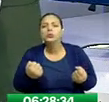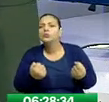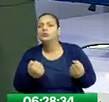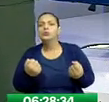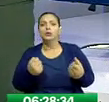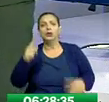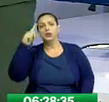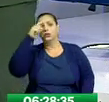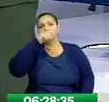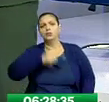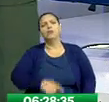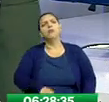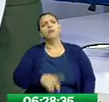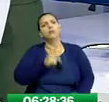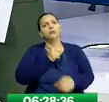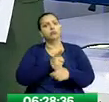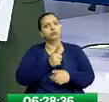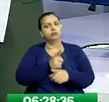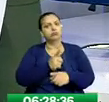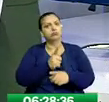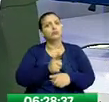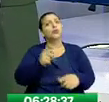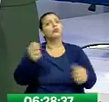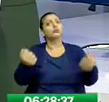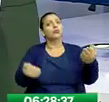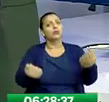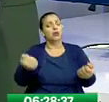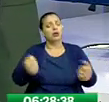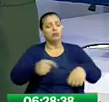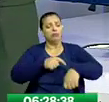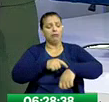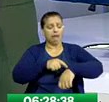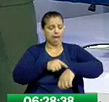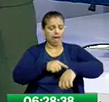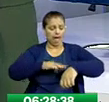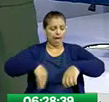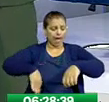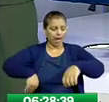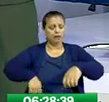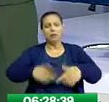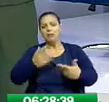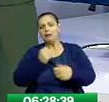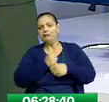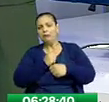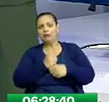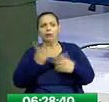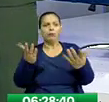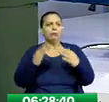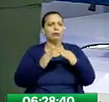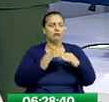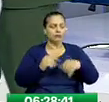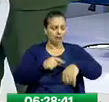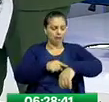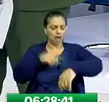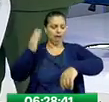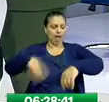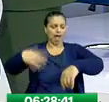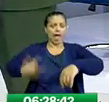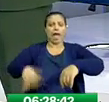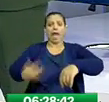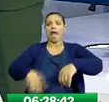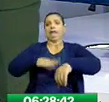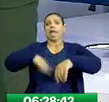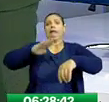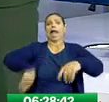recomendación es salir más temprano de cualquier sitio, de tu oficina, de tu casa, y que vayas en una